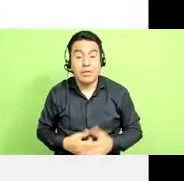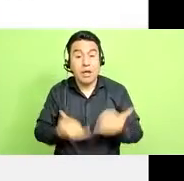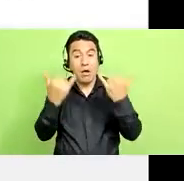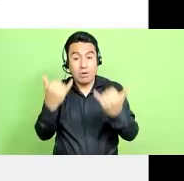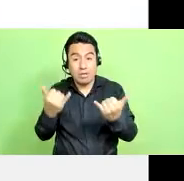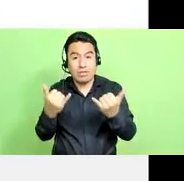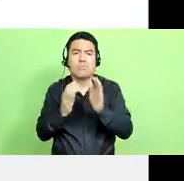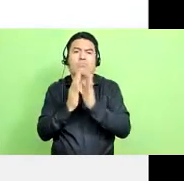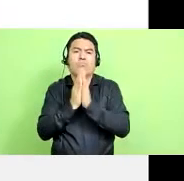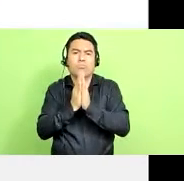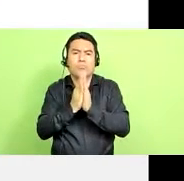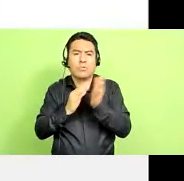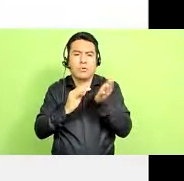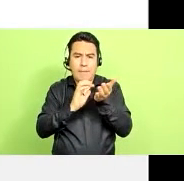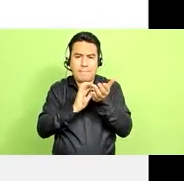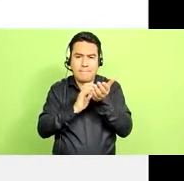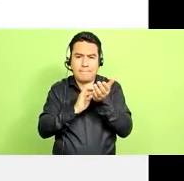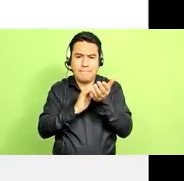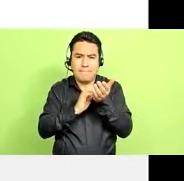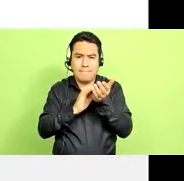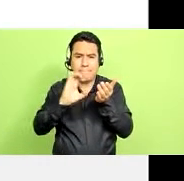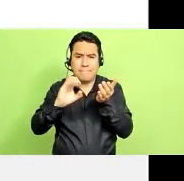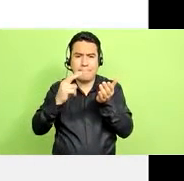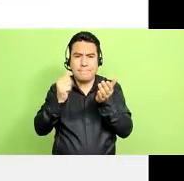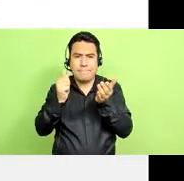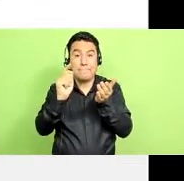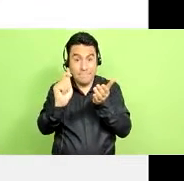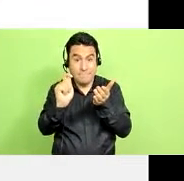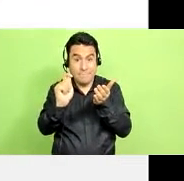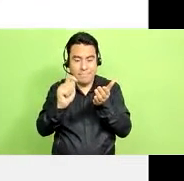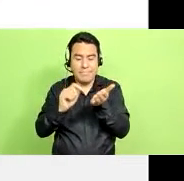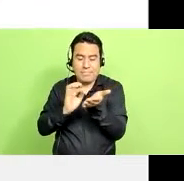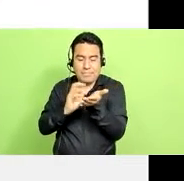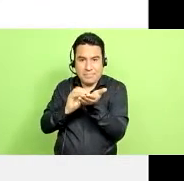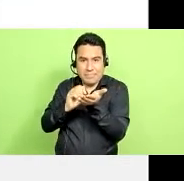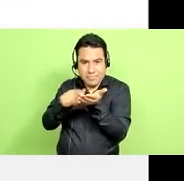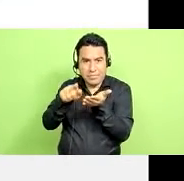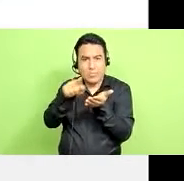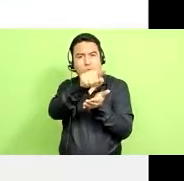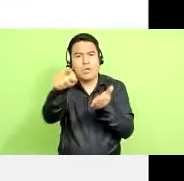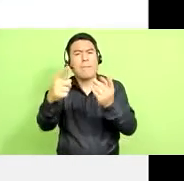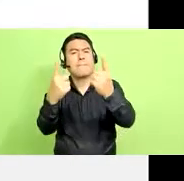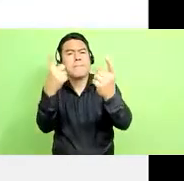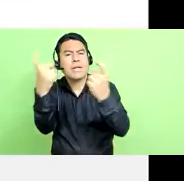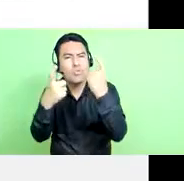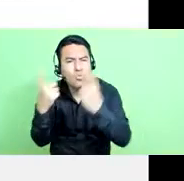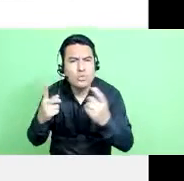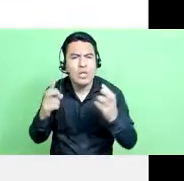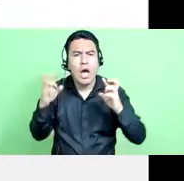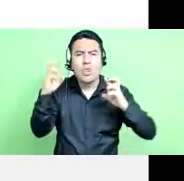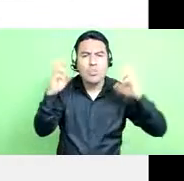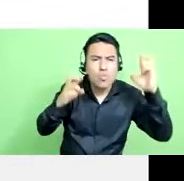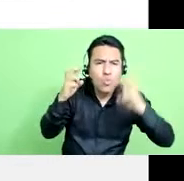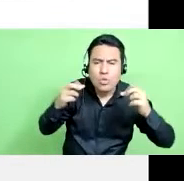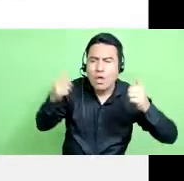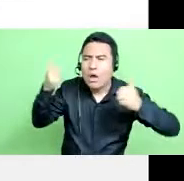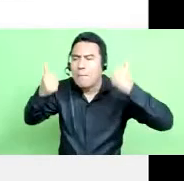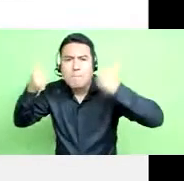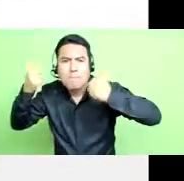lugar para iniciar la absolución de consultas o de duda respecto al